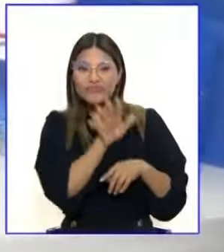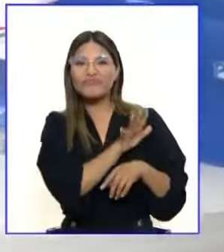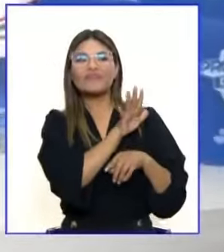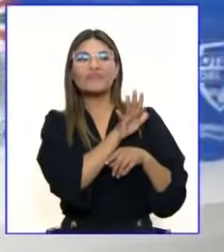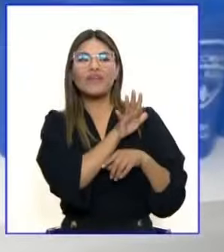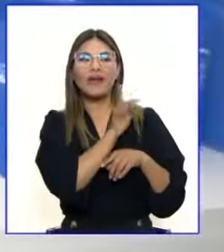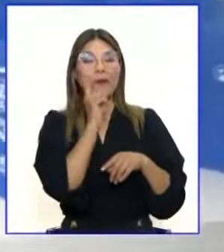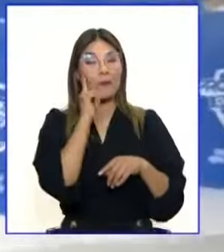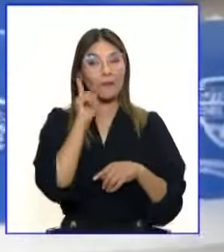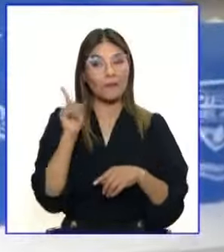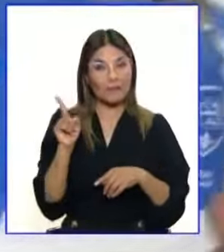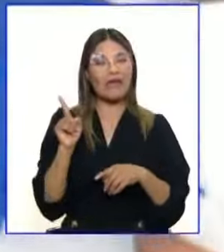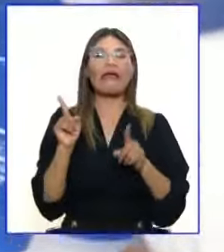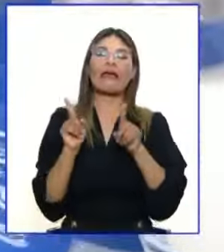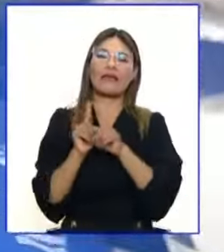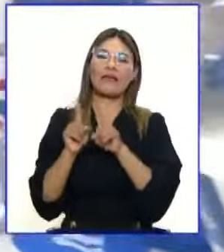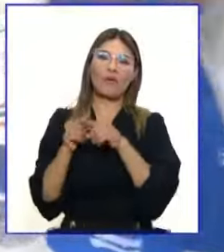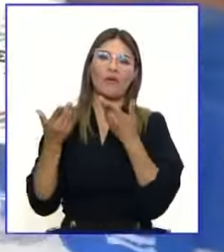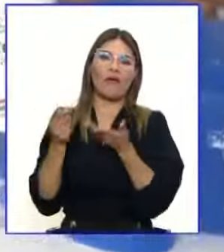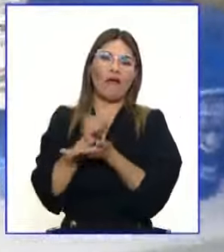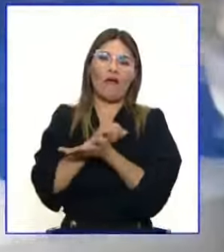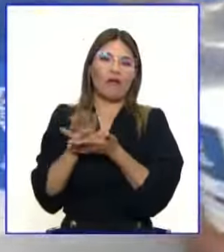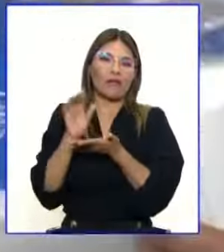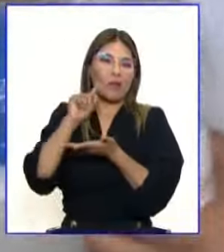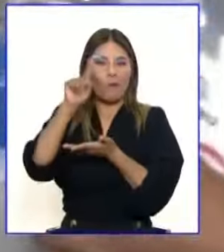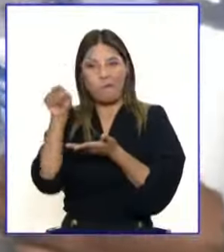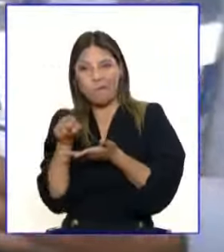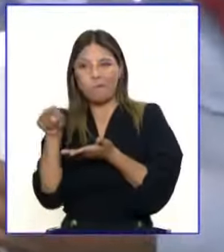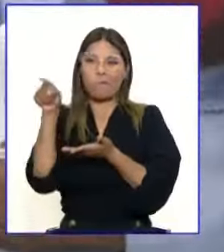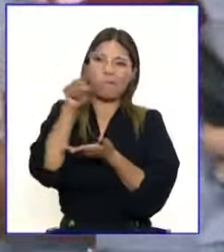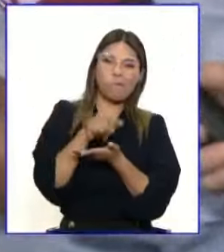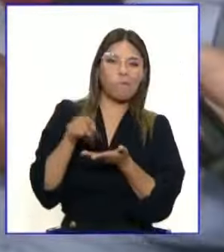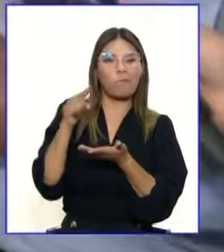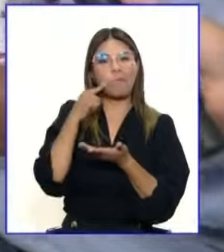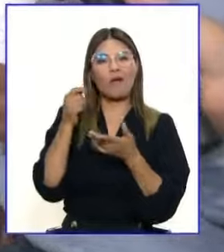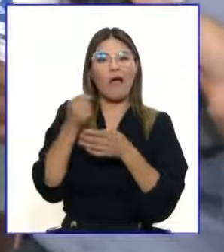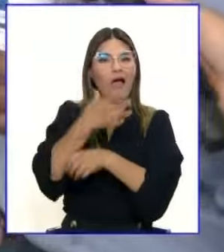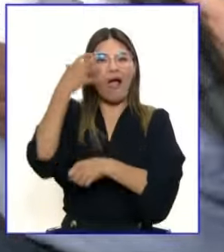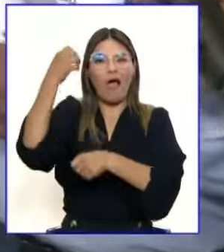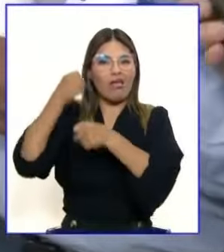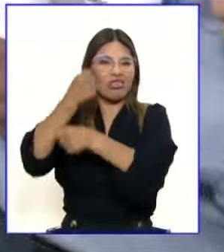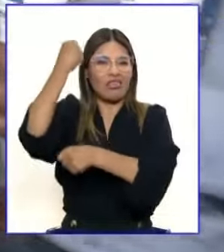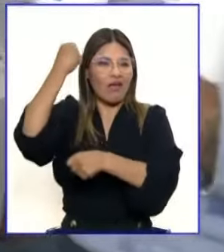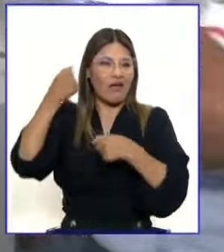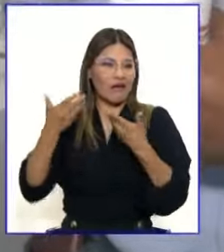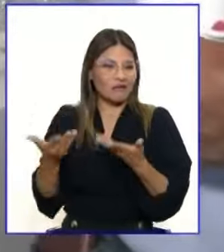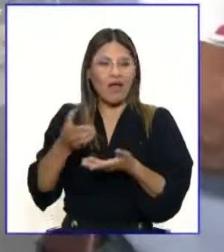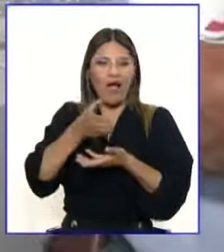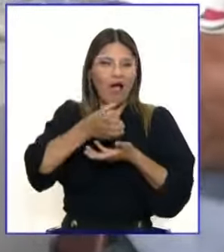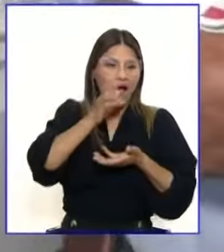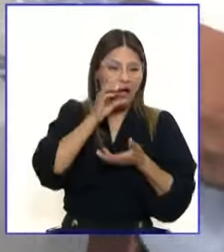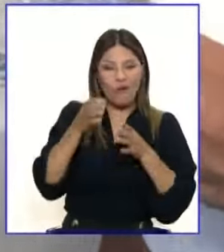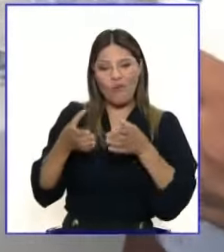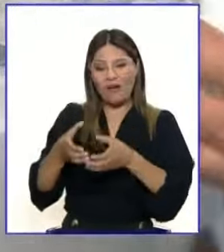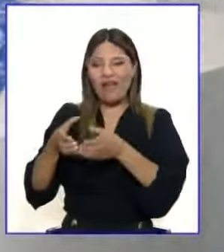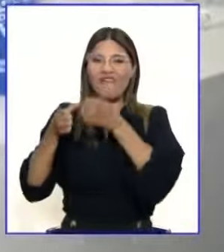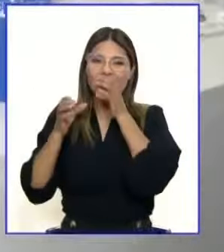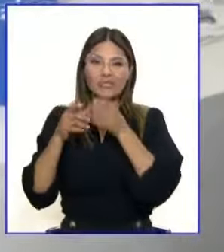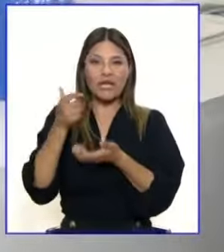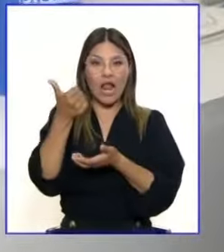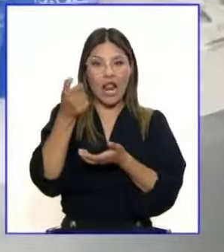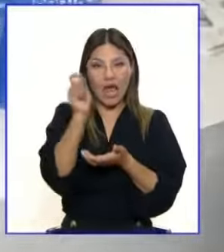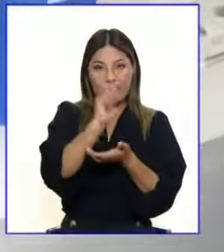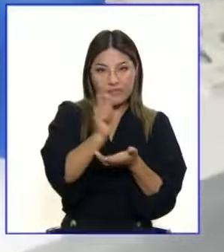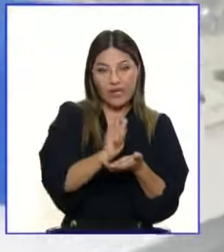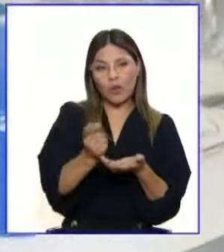totalmente gratuito para nuestro público. Puede usar la ruleta, ganar, llevarse nuestra agua, nuestros vasitos,